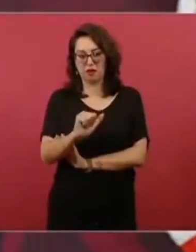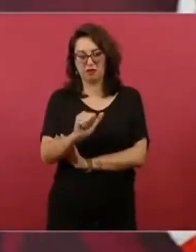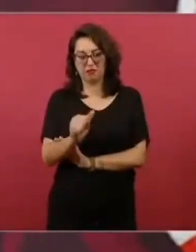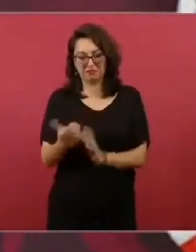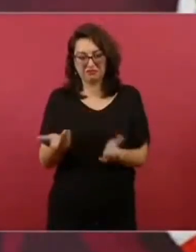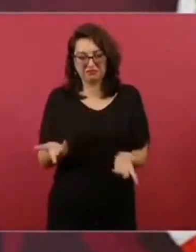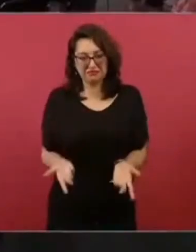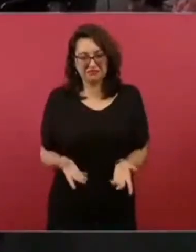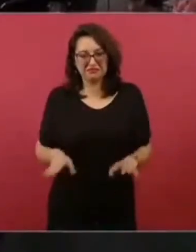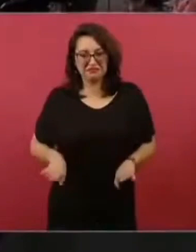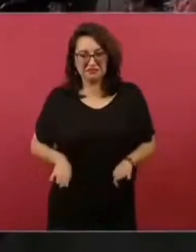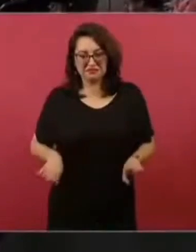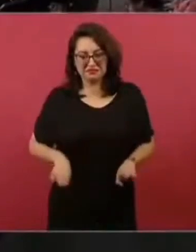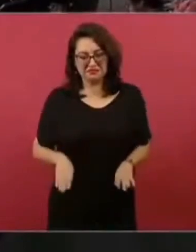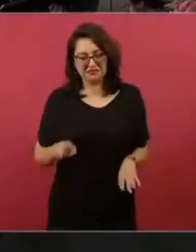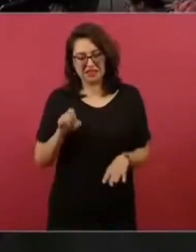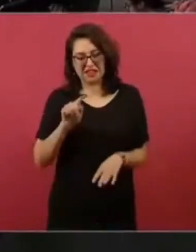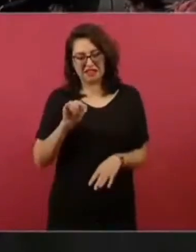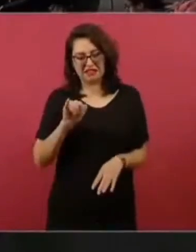Sí,